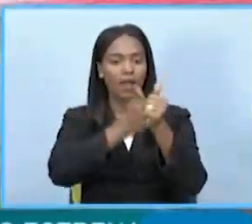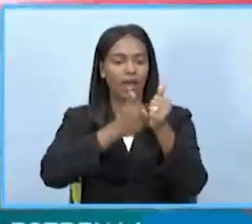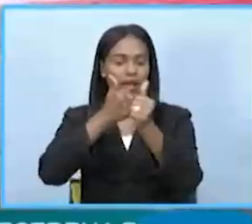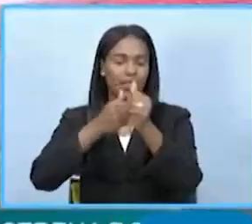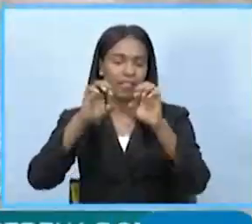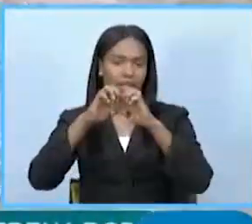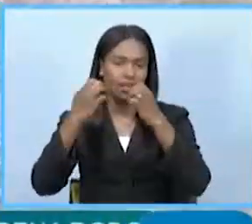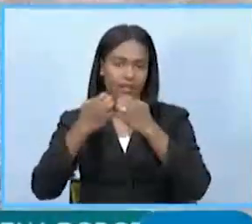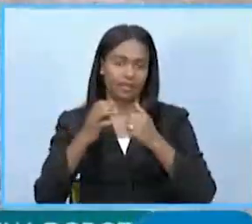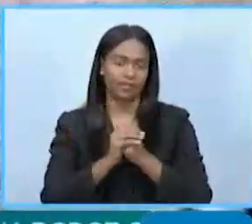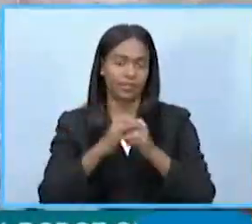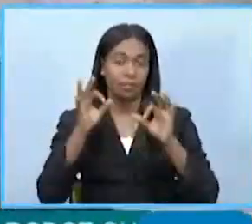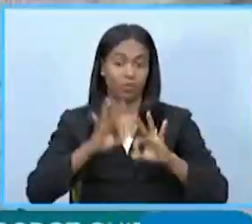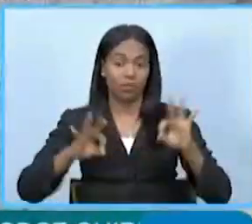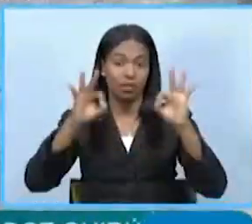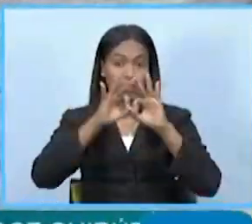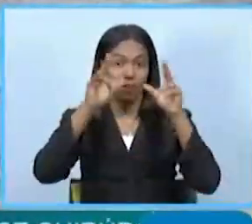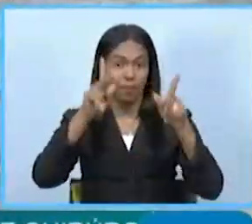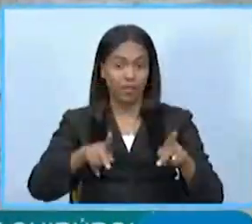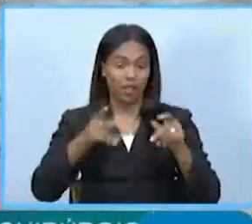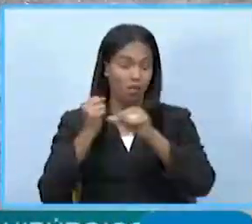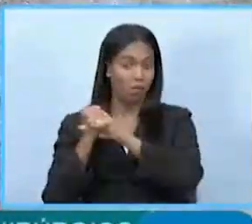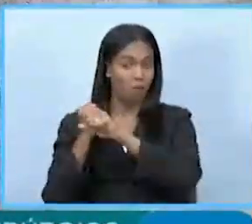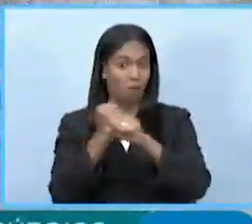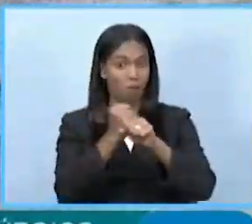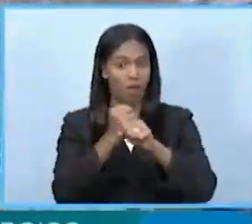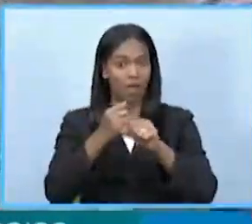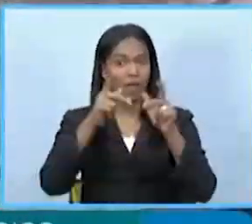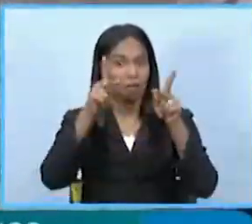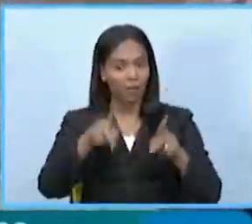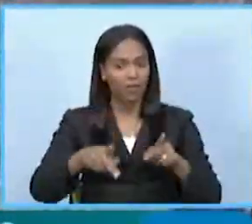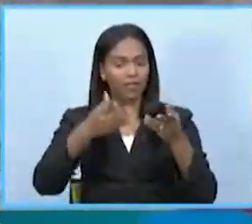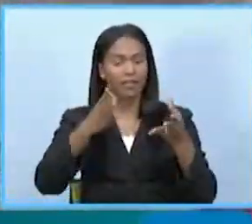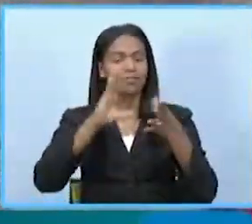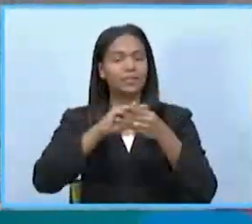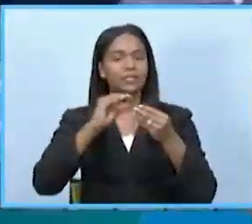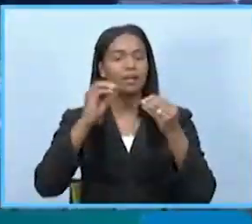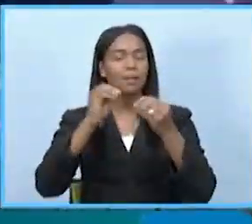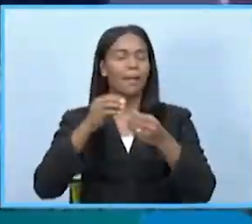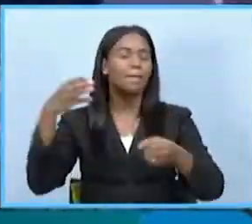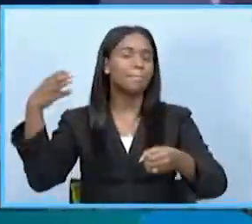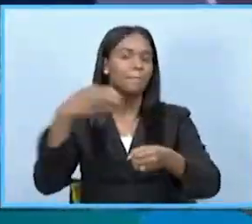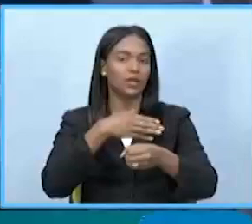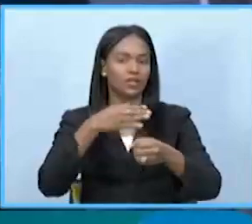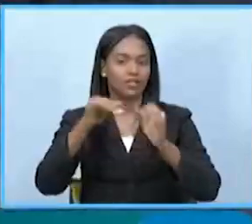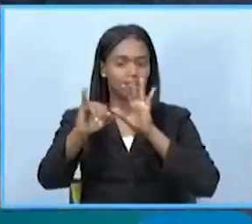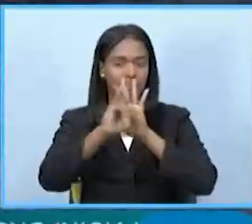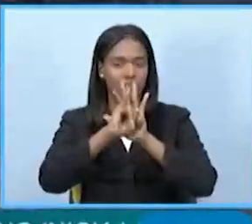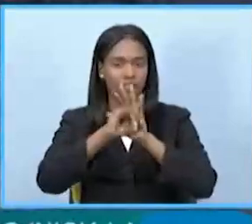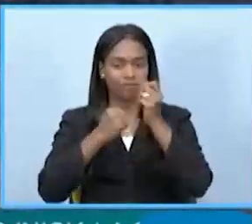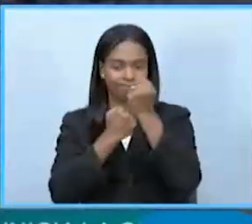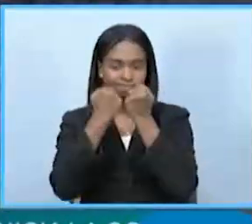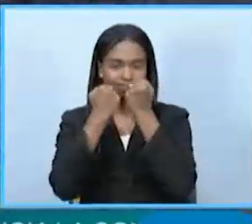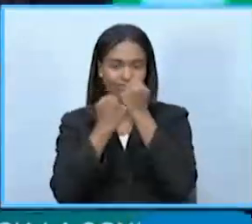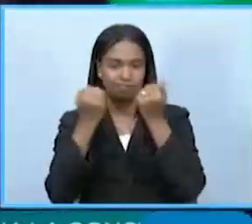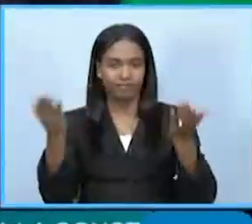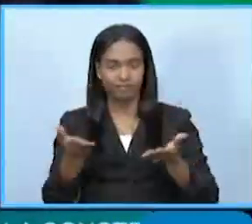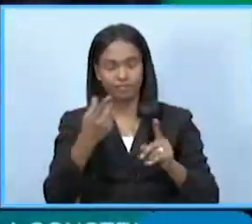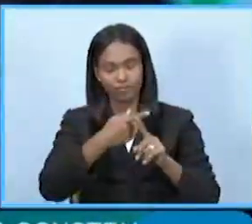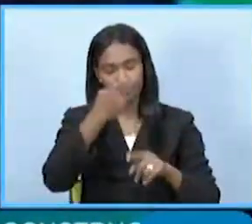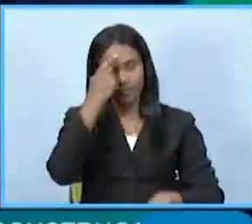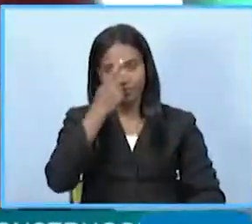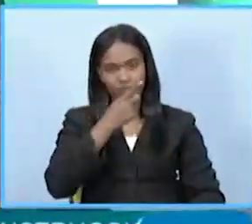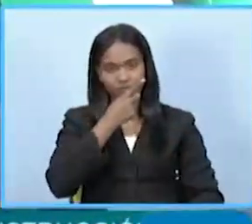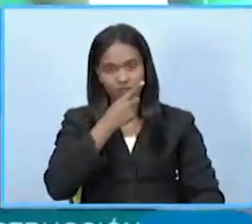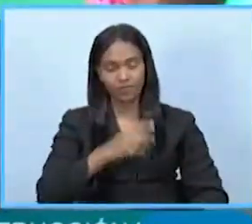equipo. Importantes figuras ven el béisbol como una de las manifestaciones más poderosas de la identidad colectiva en la República